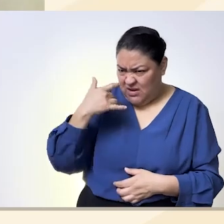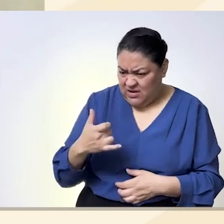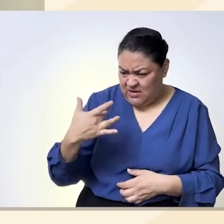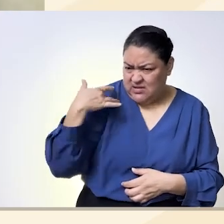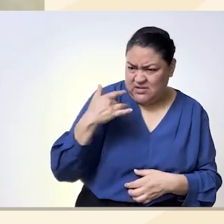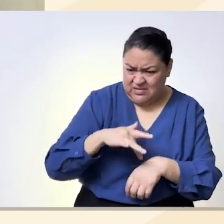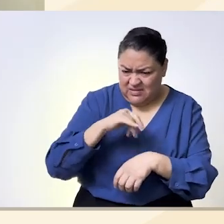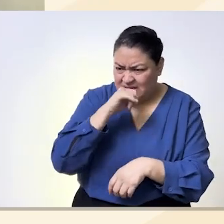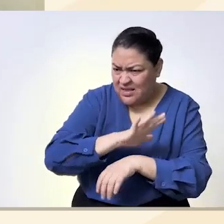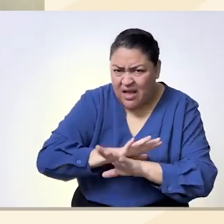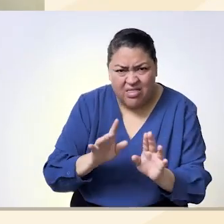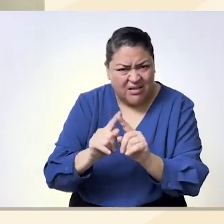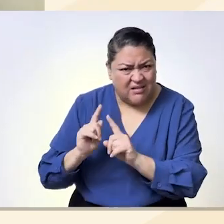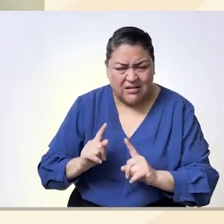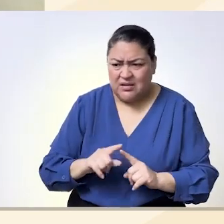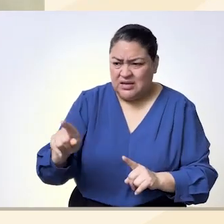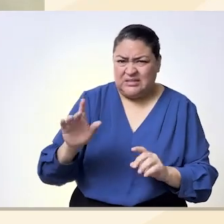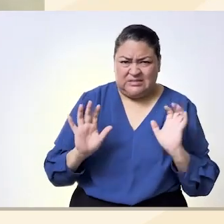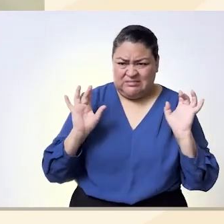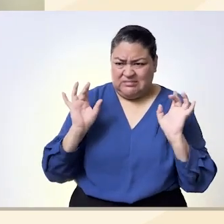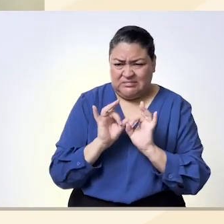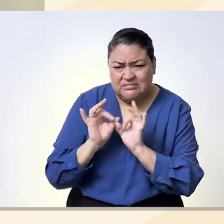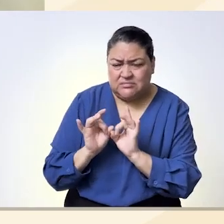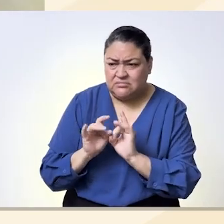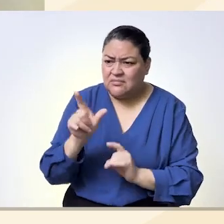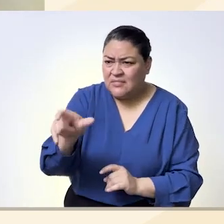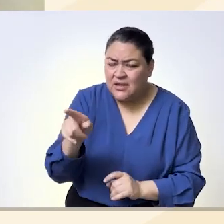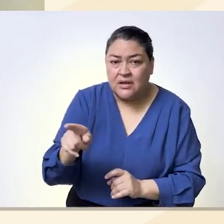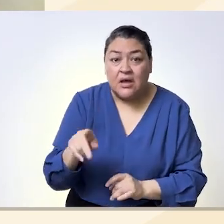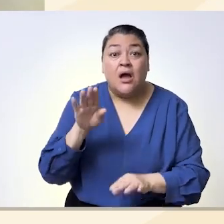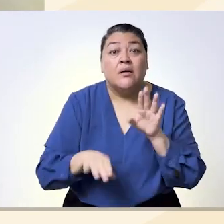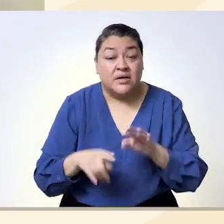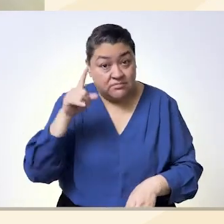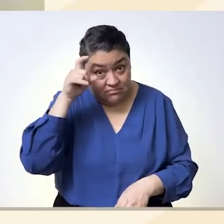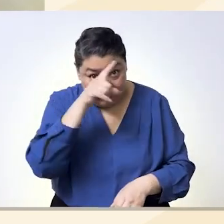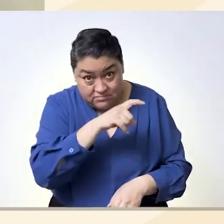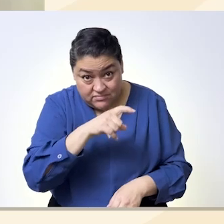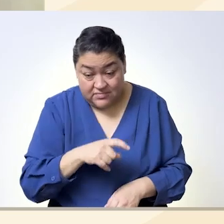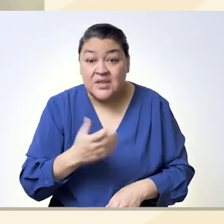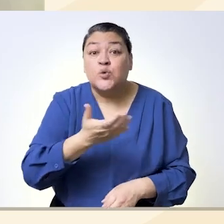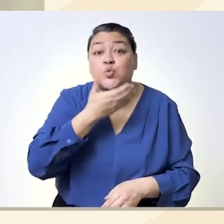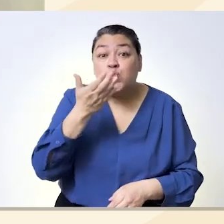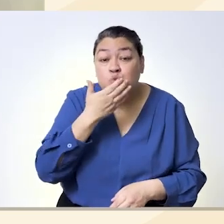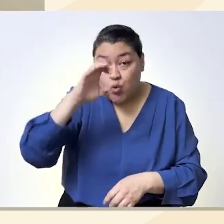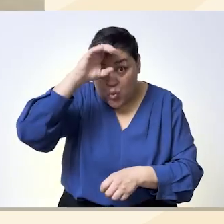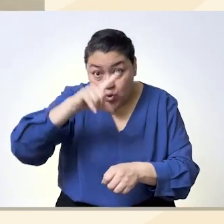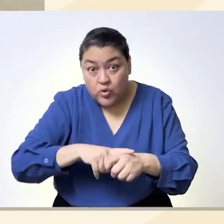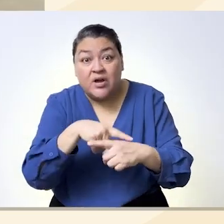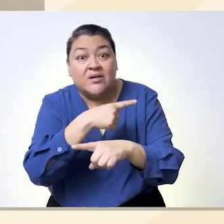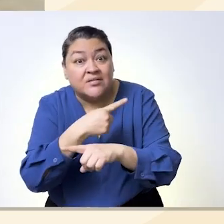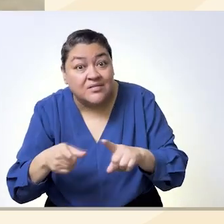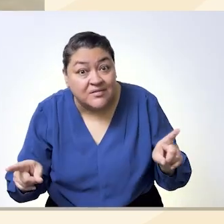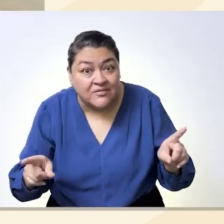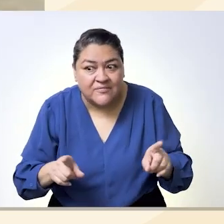qué raro, y como que no sé, que lo toquen y no me van, ¿no? Y de pronto, pues, no sé, y he hablado con esta persona de lo difícil que es que acá en